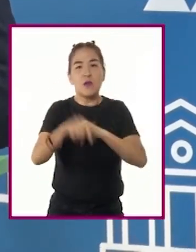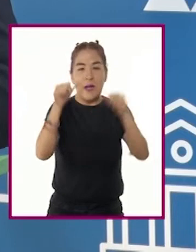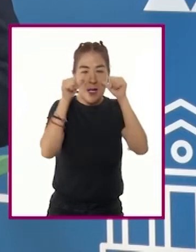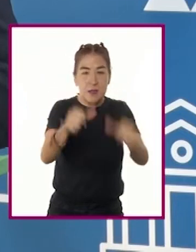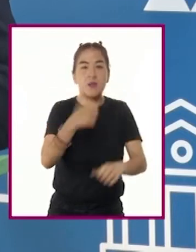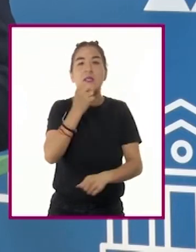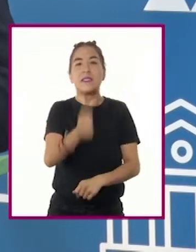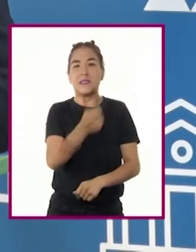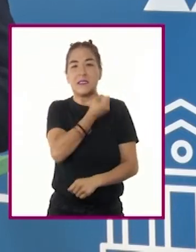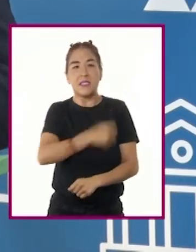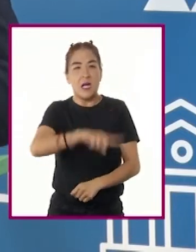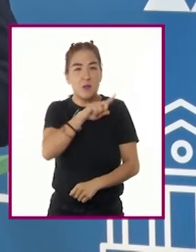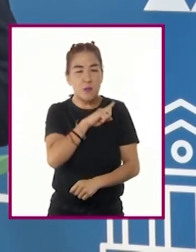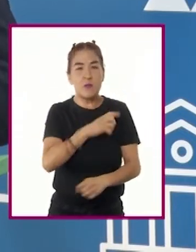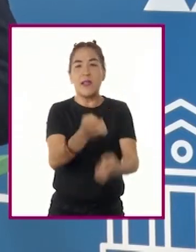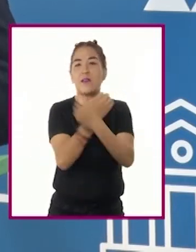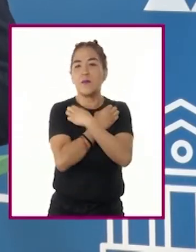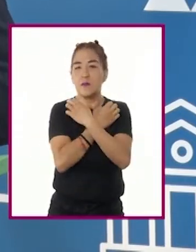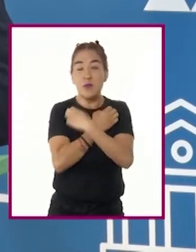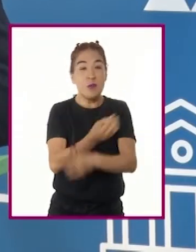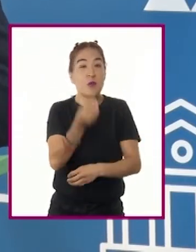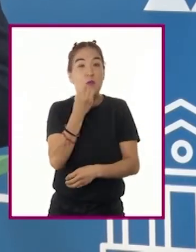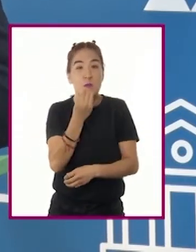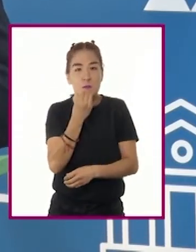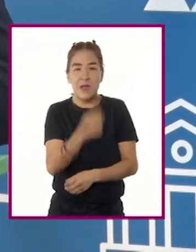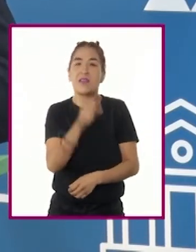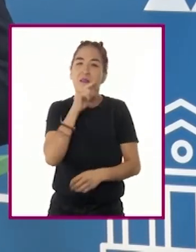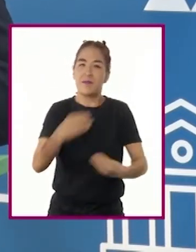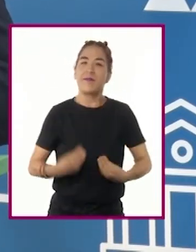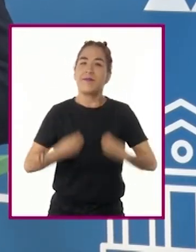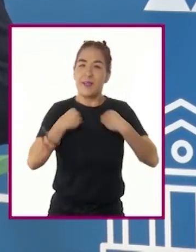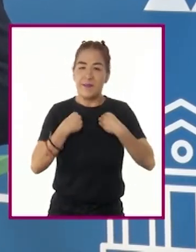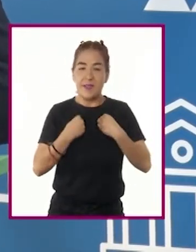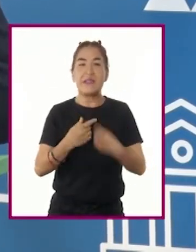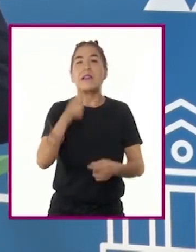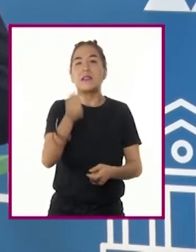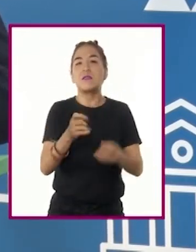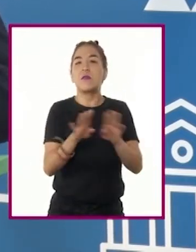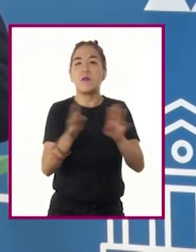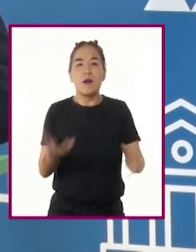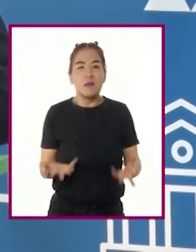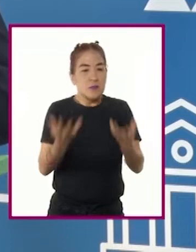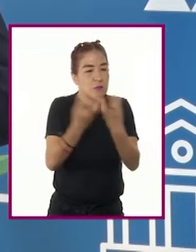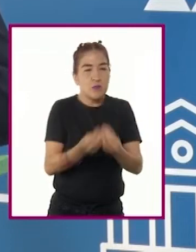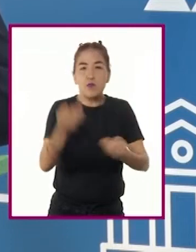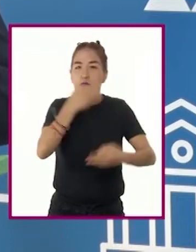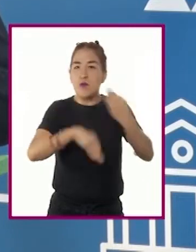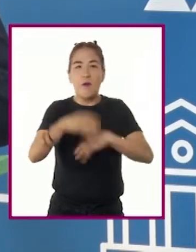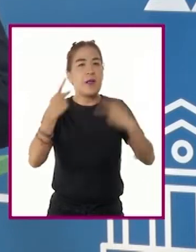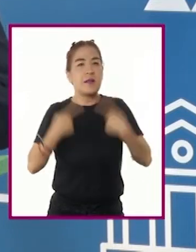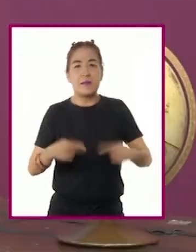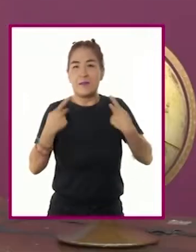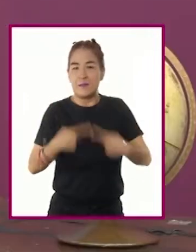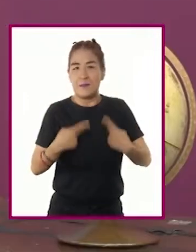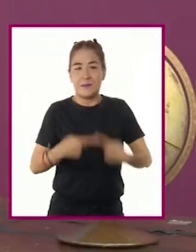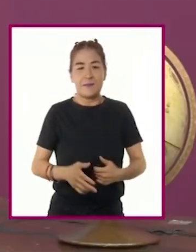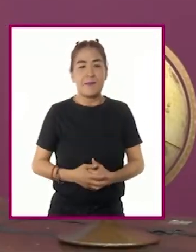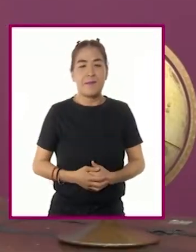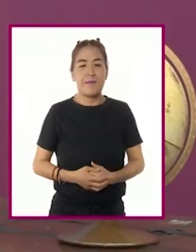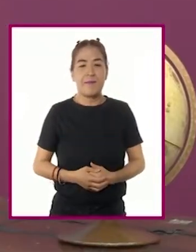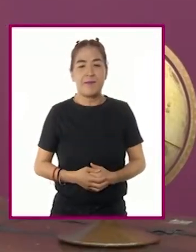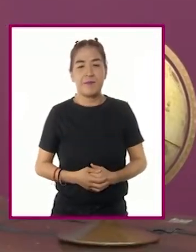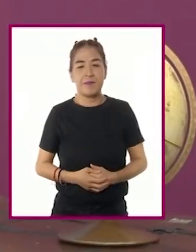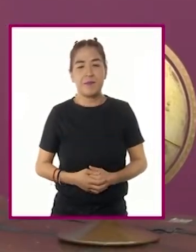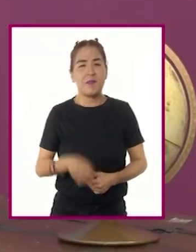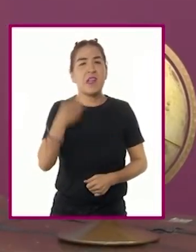de salud, educación, alimentación y vivienda de manera integral para todos los ciudadanos.